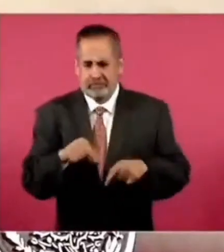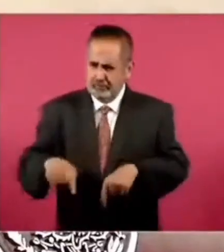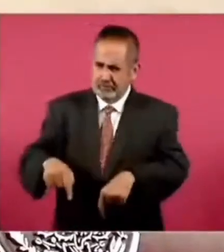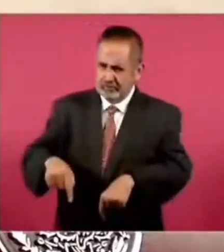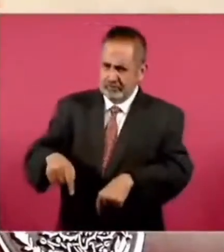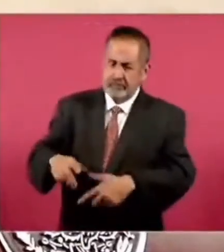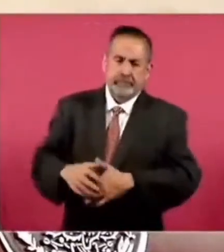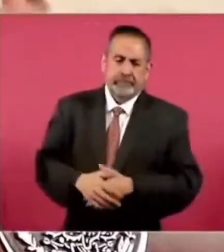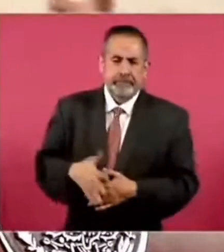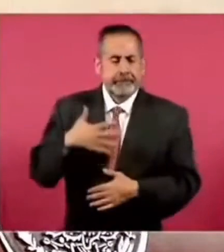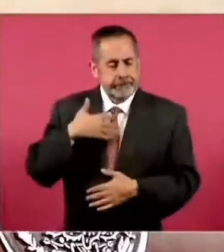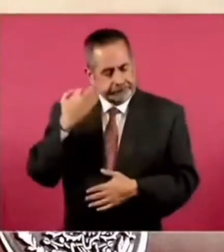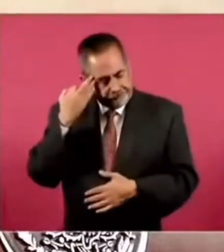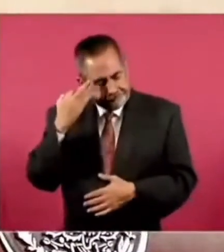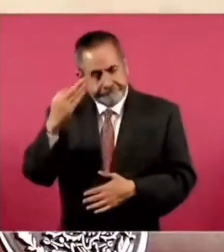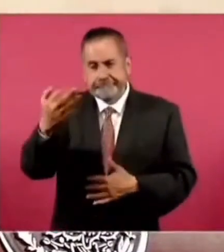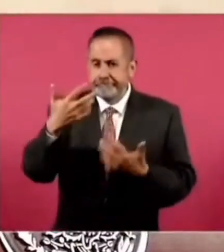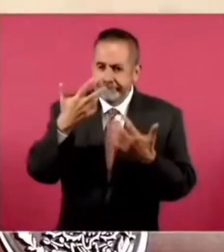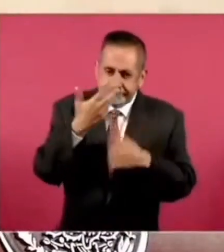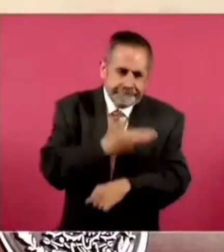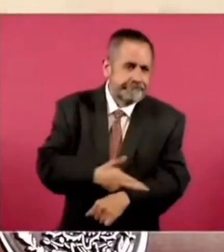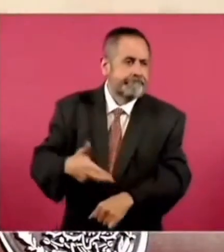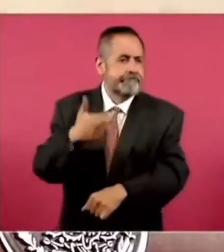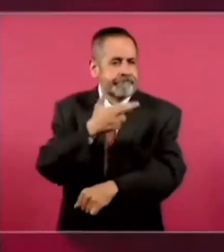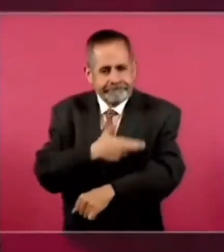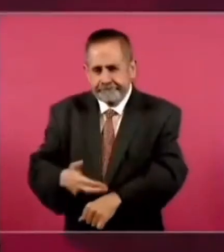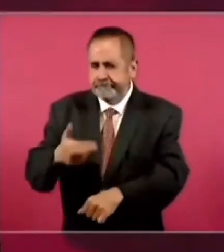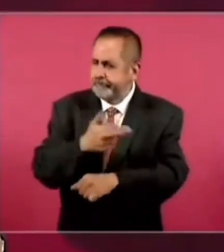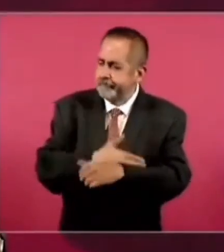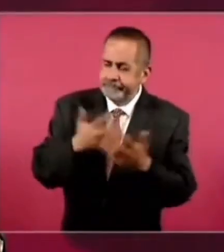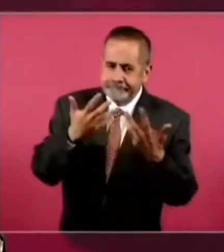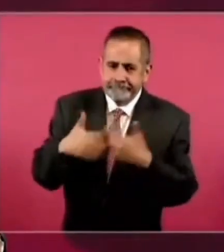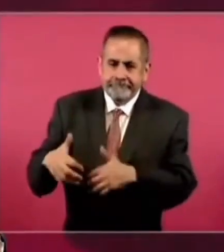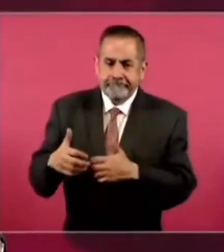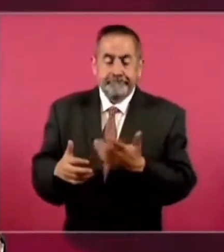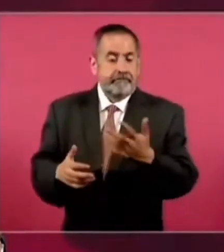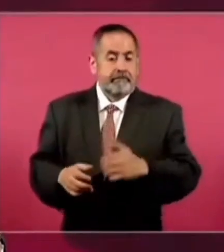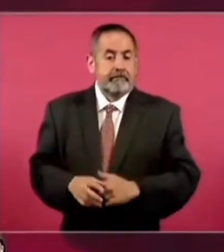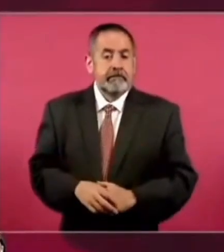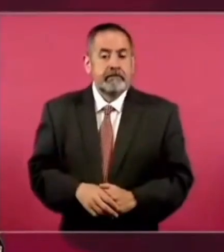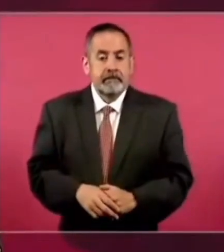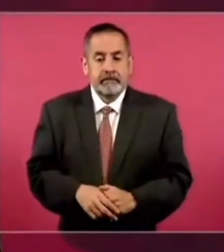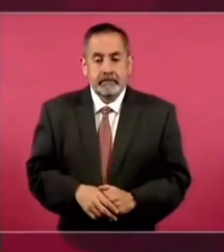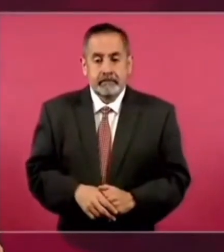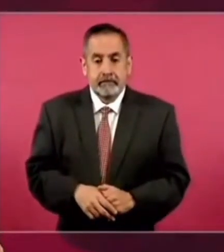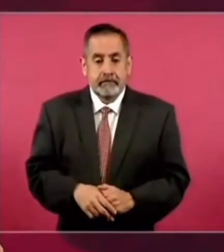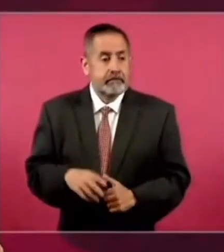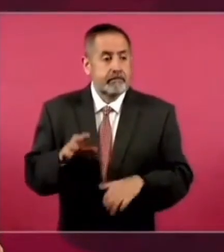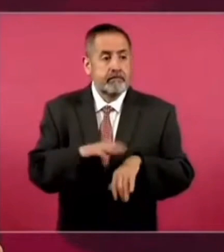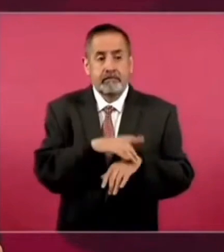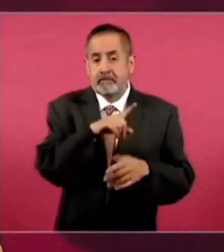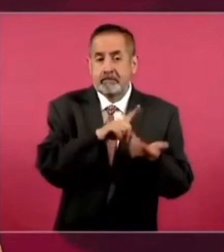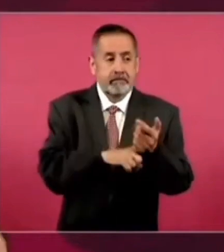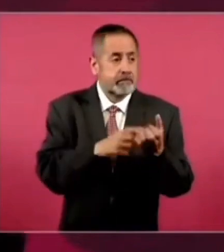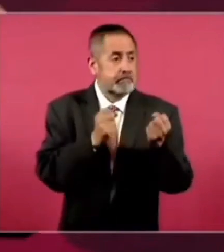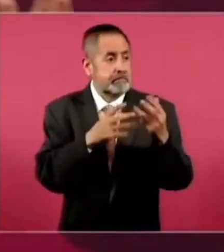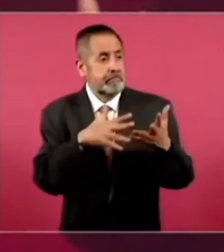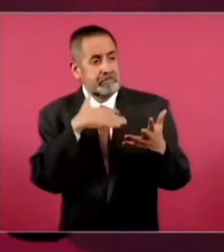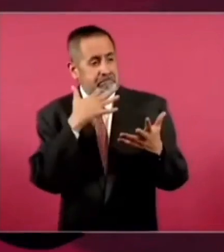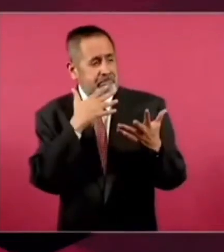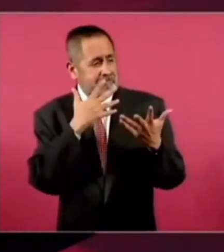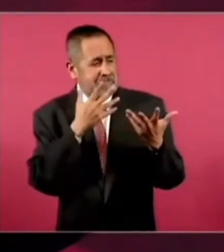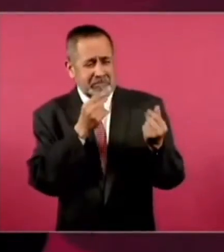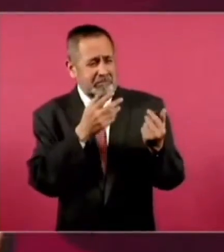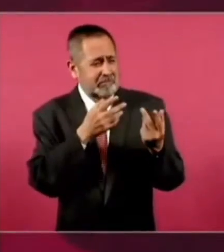Y eso lleva tiempo, porque echó raíces, como